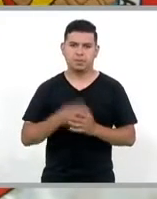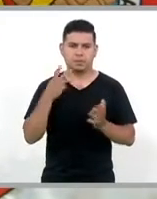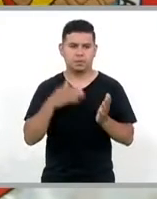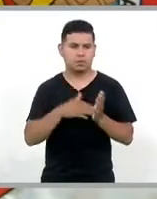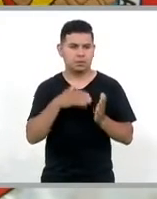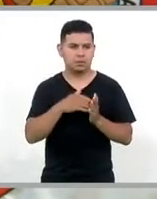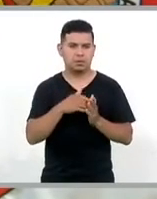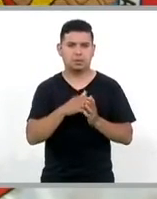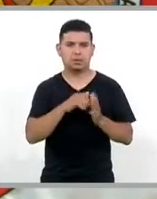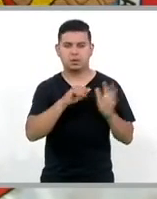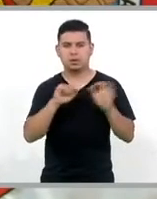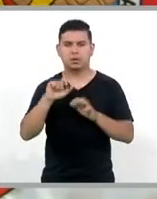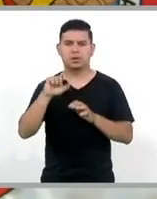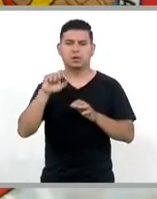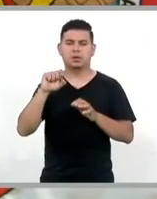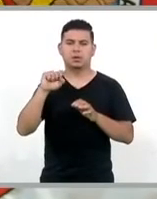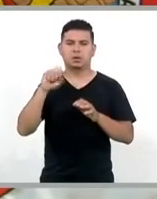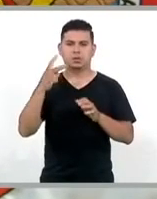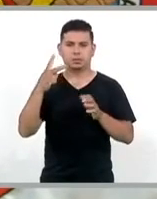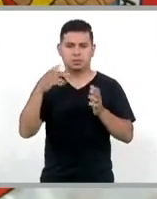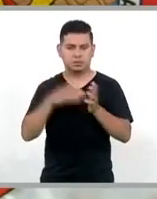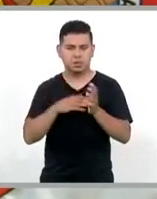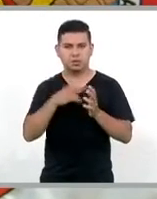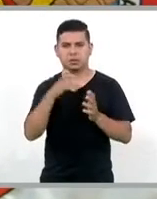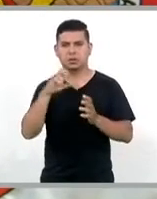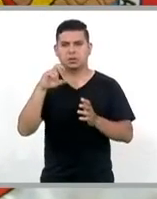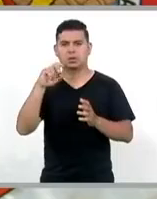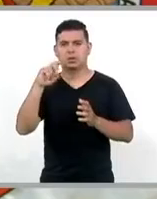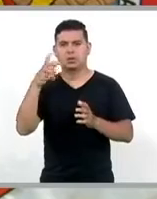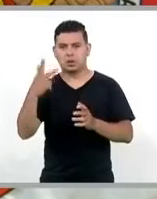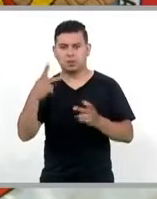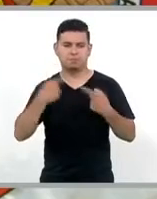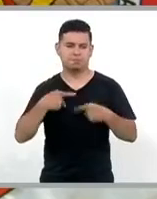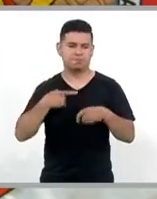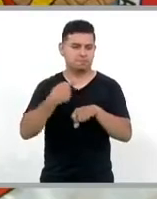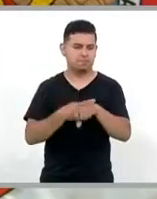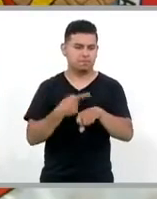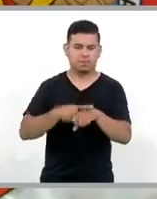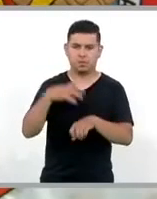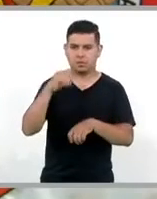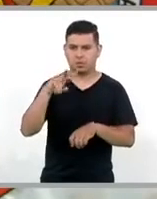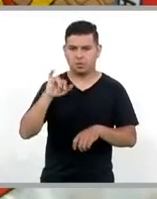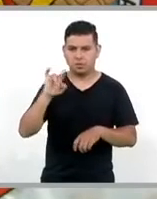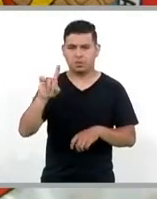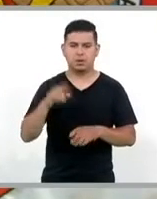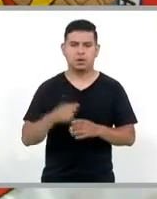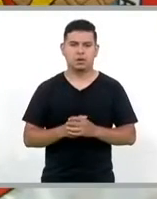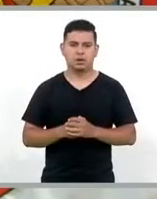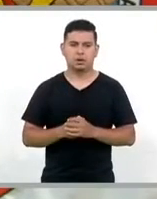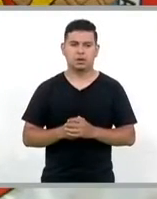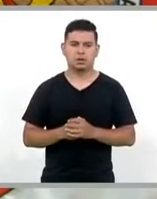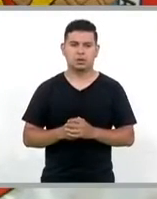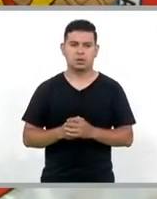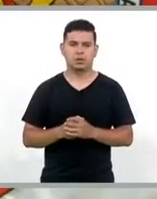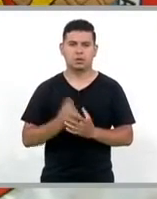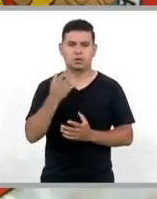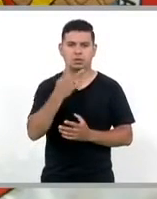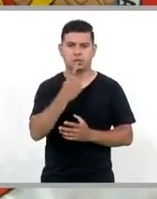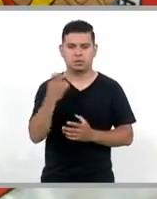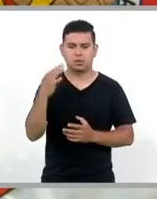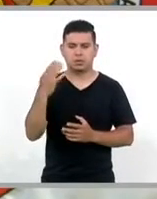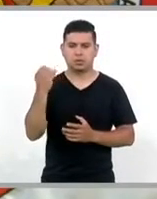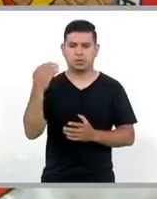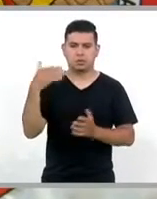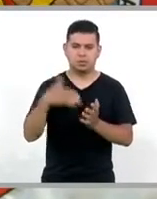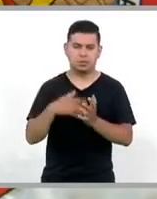672 mil 238 casos confirmados y 200 259